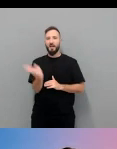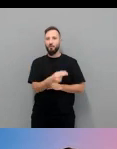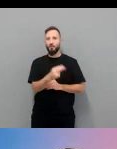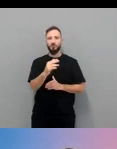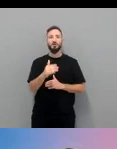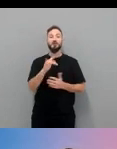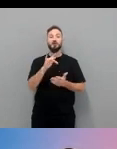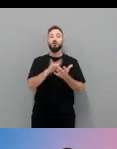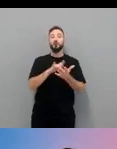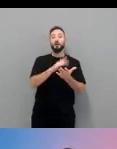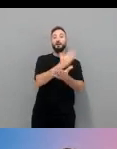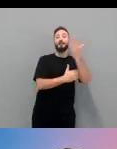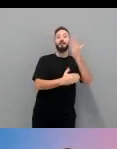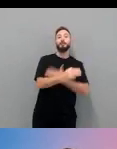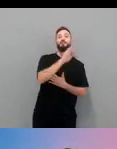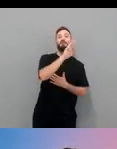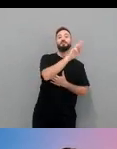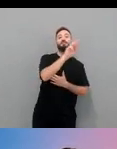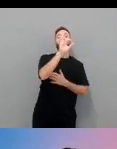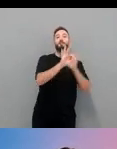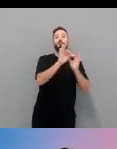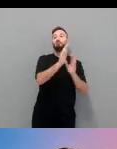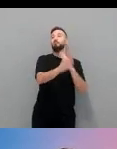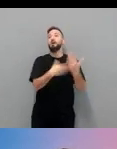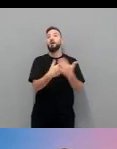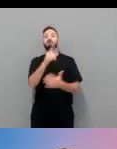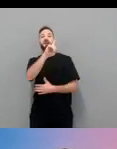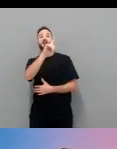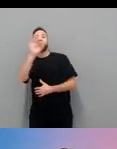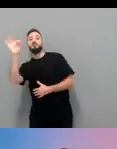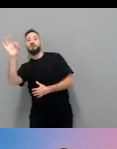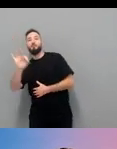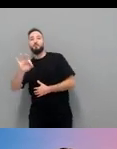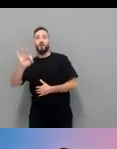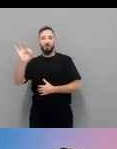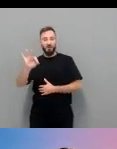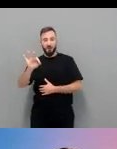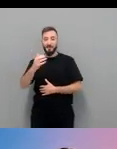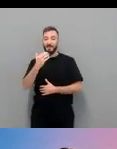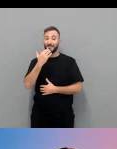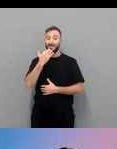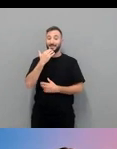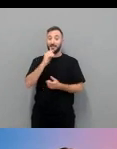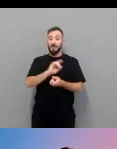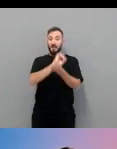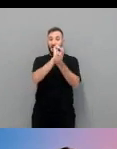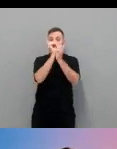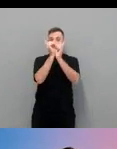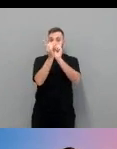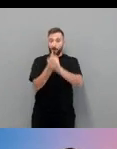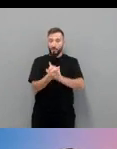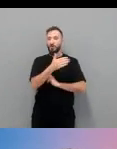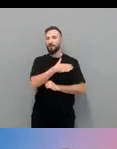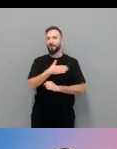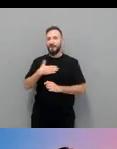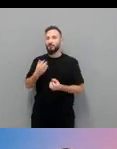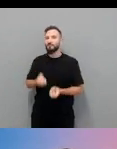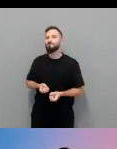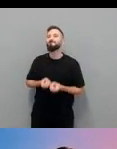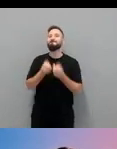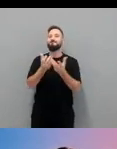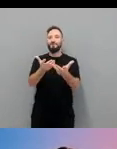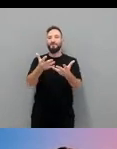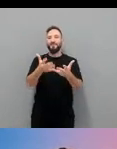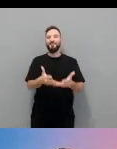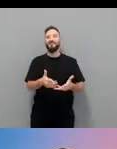33% o 98%. No hay cambios. Donde sí hay cambios, por eso queremos hablar un poquito,